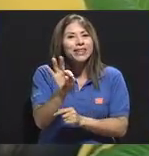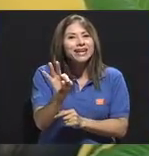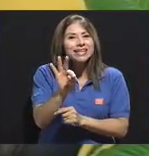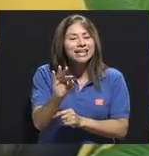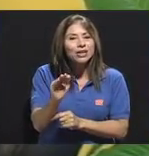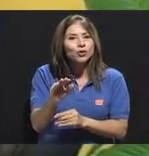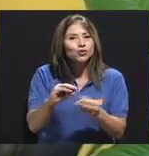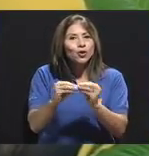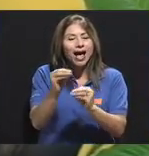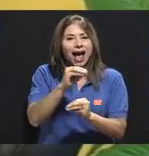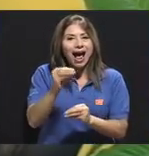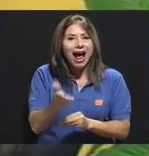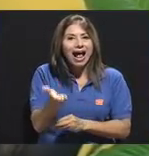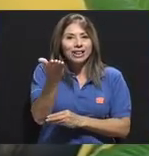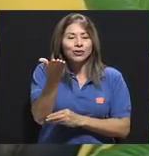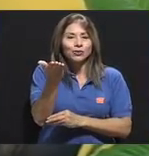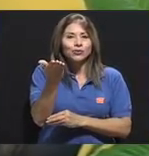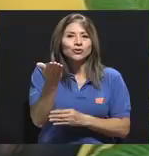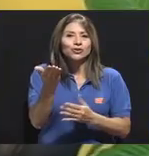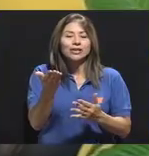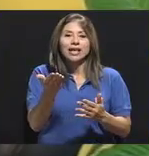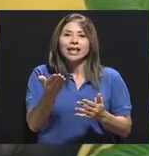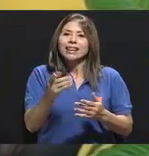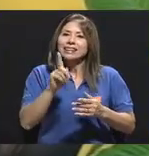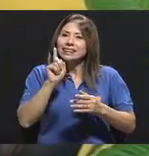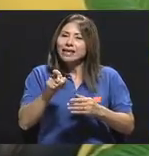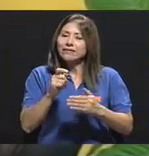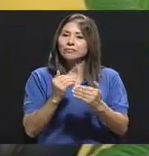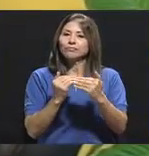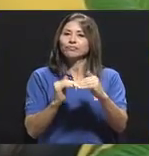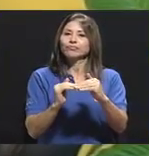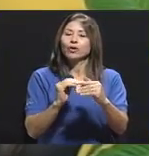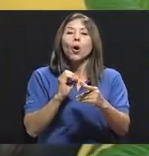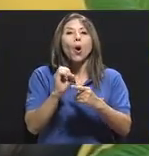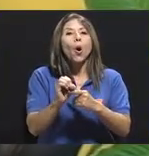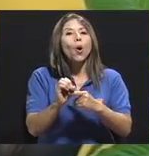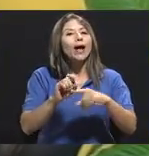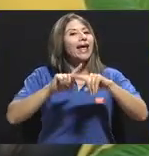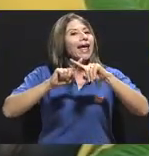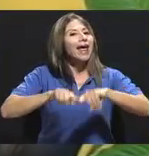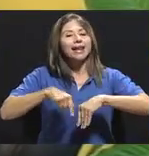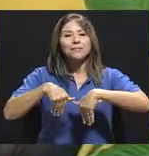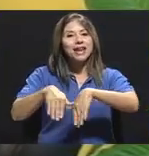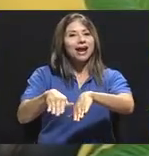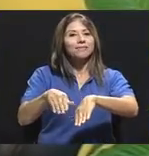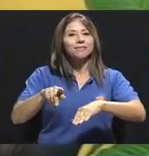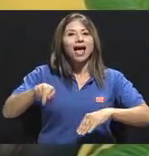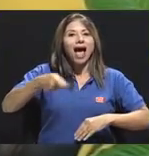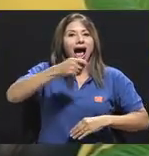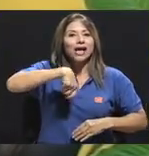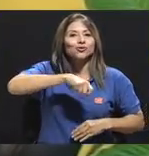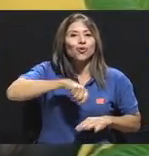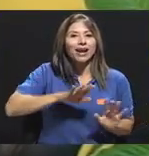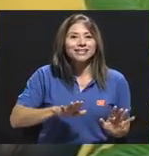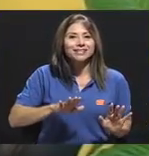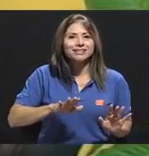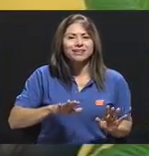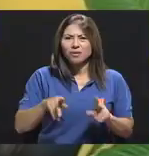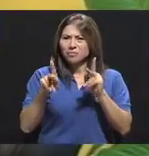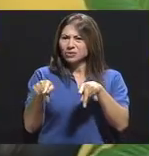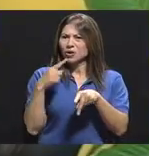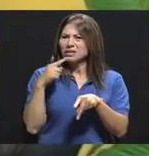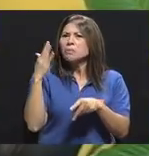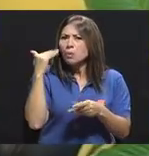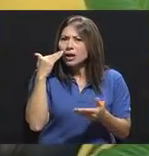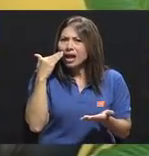que restringir o casi yo lo uso al paciente eliminar los azúcares y el paciente me dice Pero por qué si yo lo que tengo altas son las grasas en